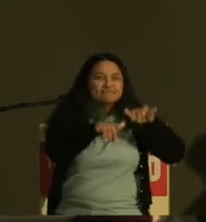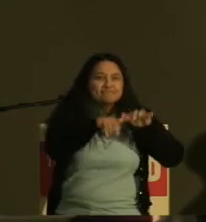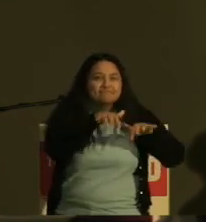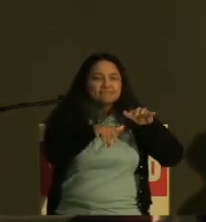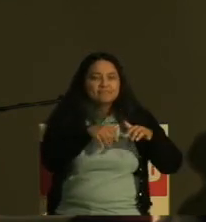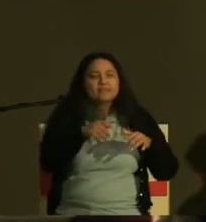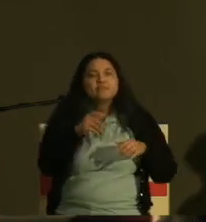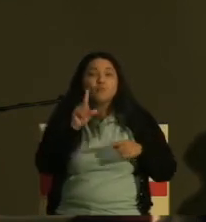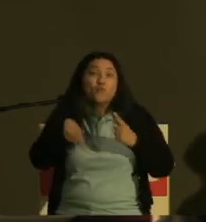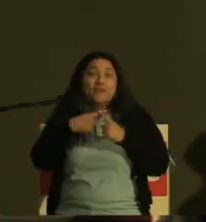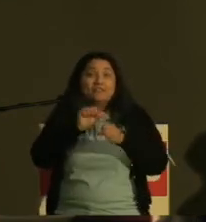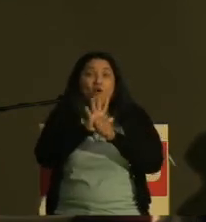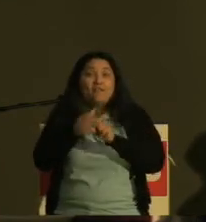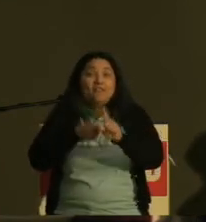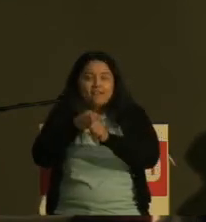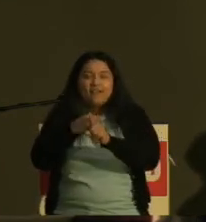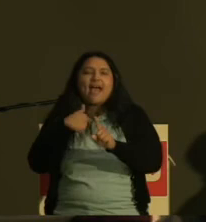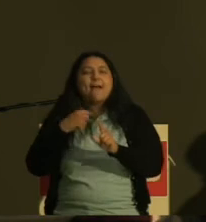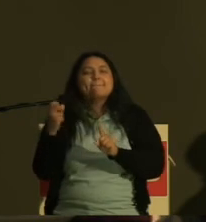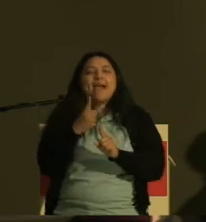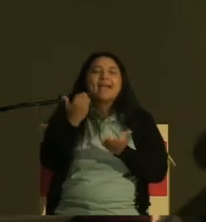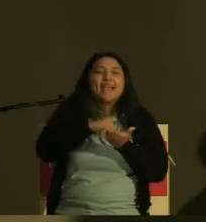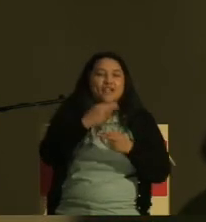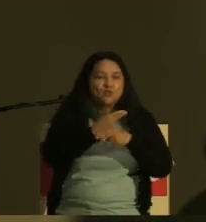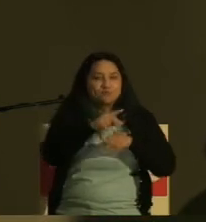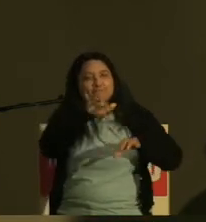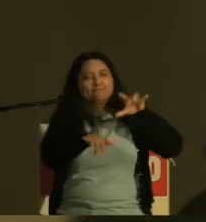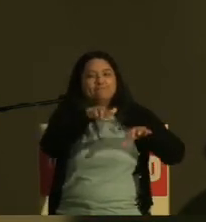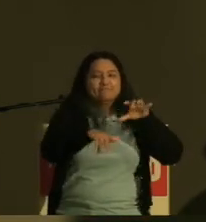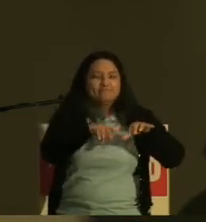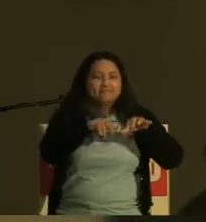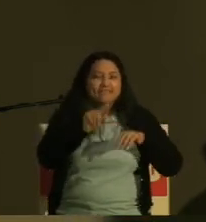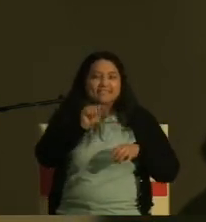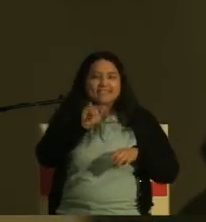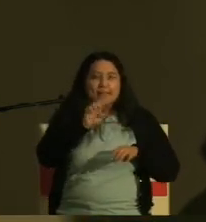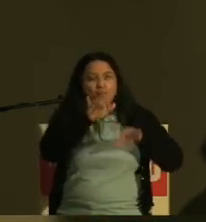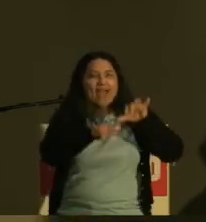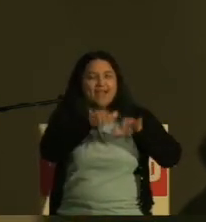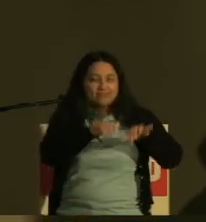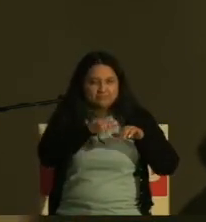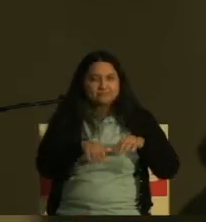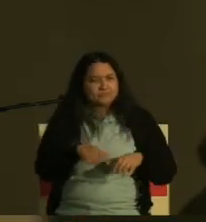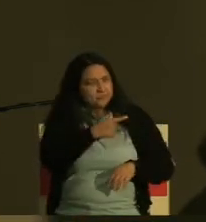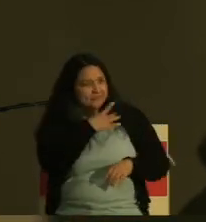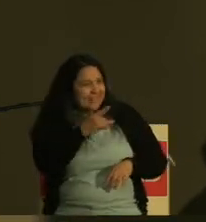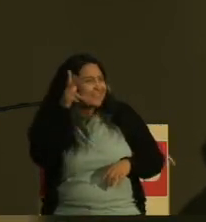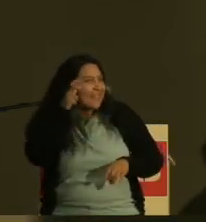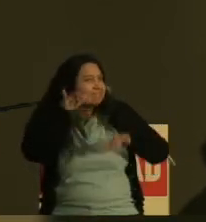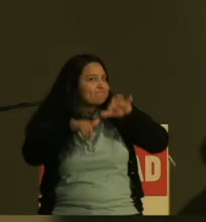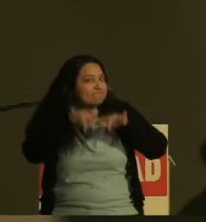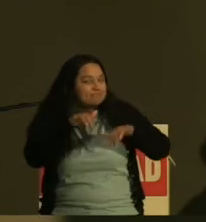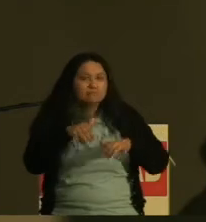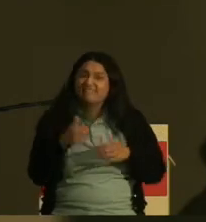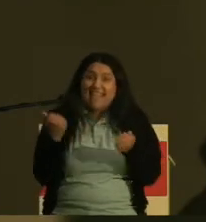fue volver a mi vieja máquina de escribir. ¿Te gusta el sonido también? Todo, el